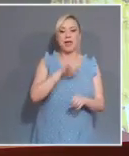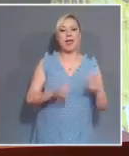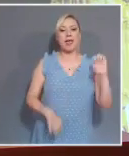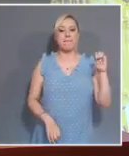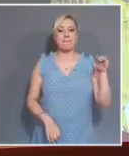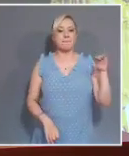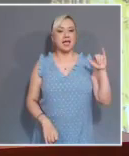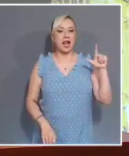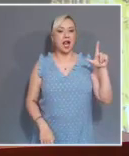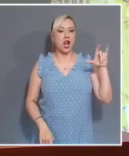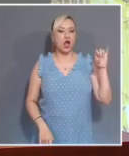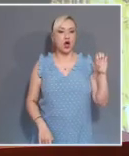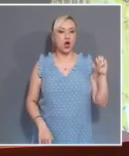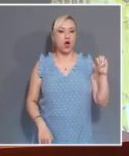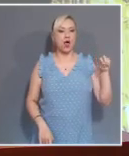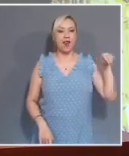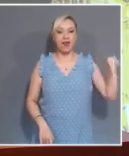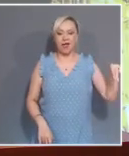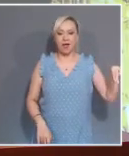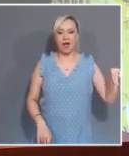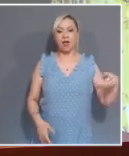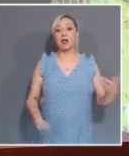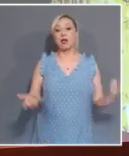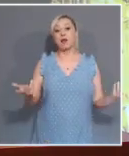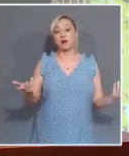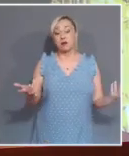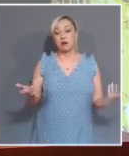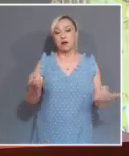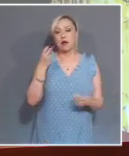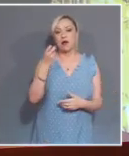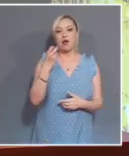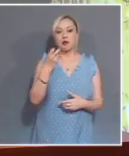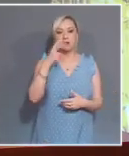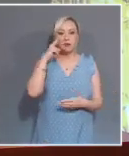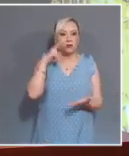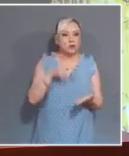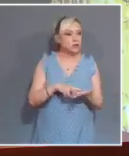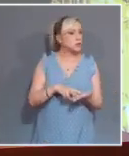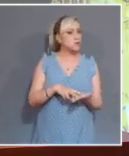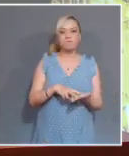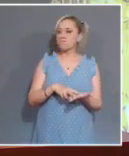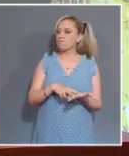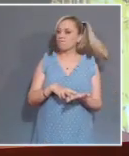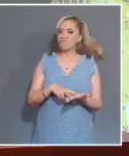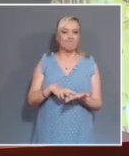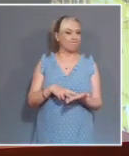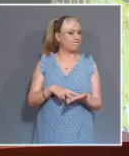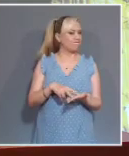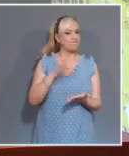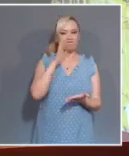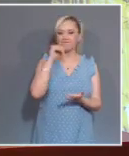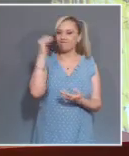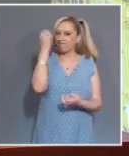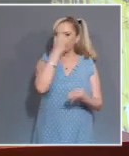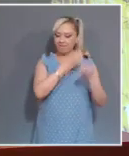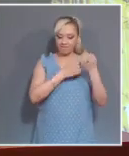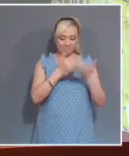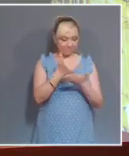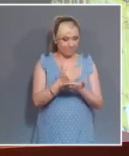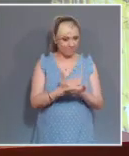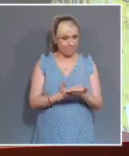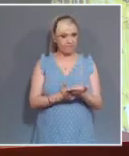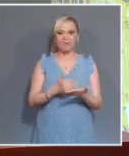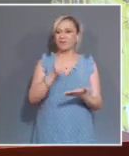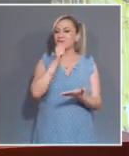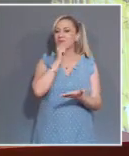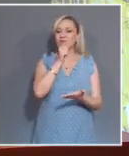de prescripción se determina improcedente el análisis de la prescripción, toda vez que no es la etapa procesal, según se